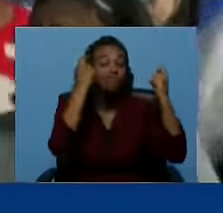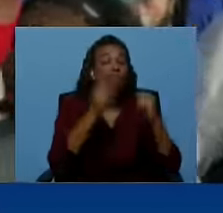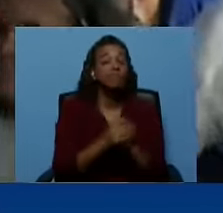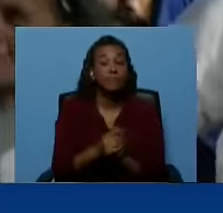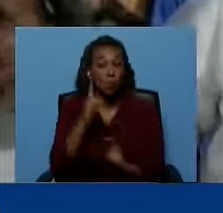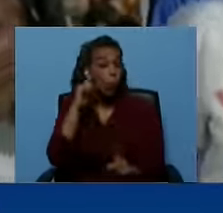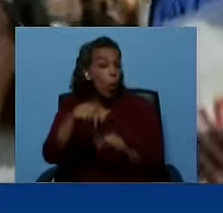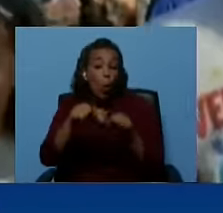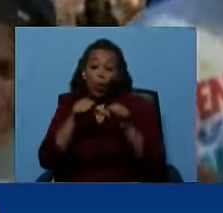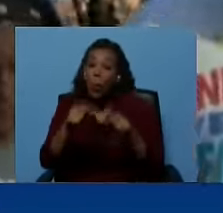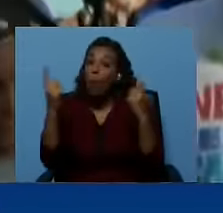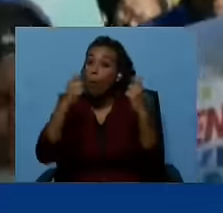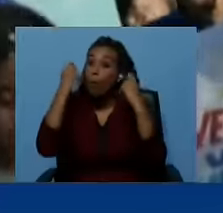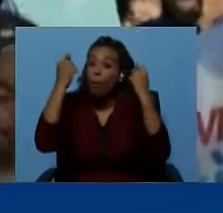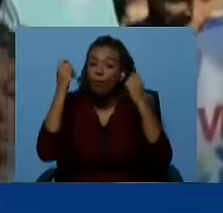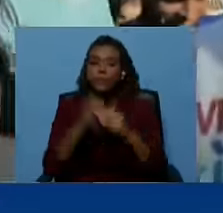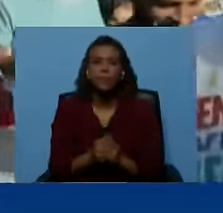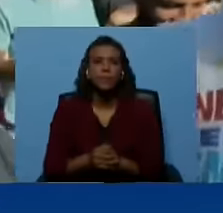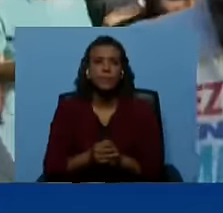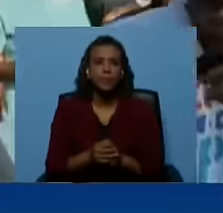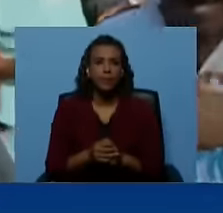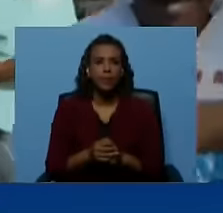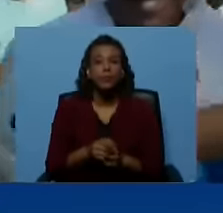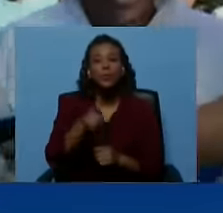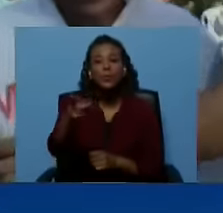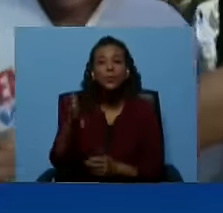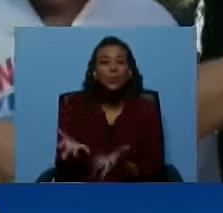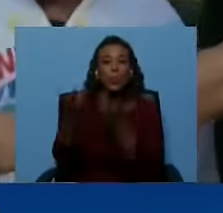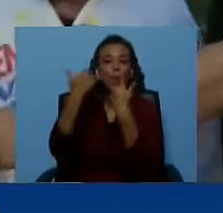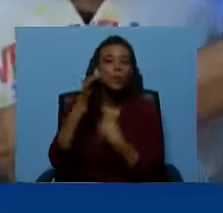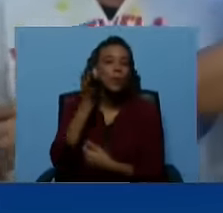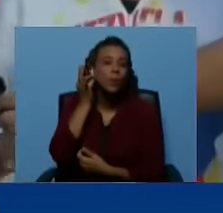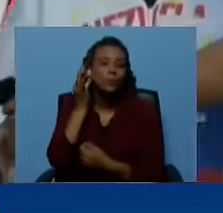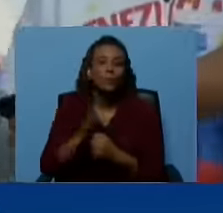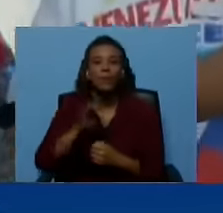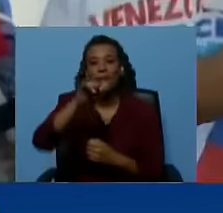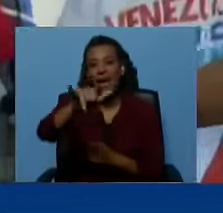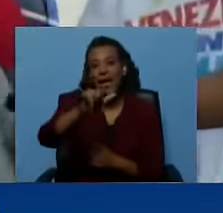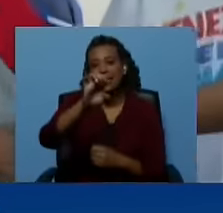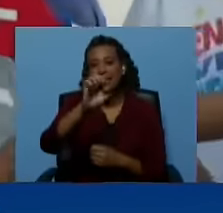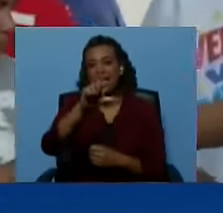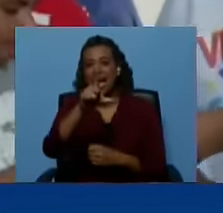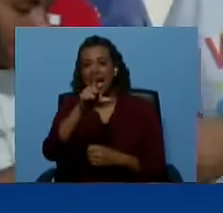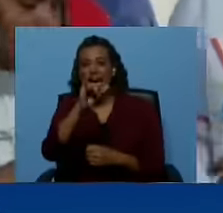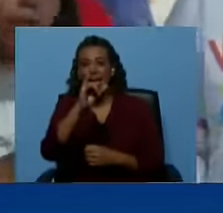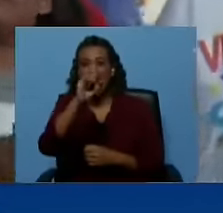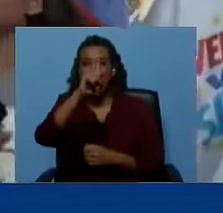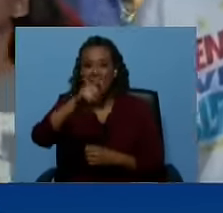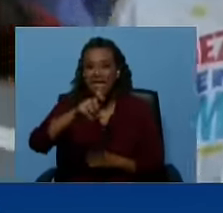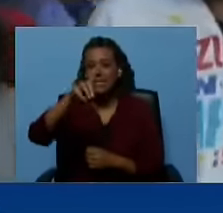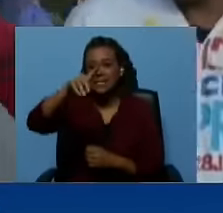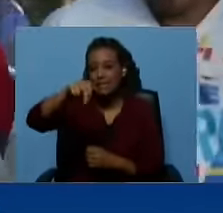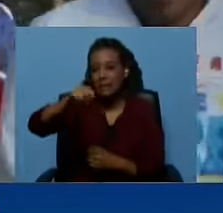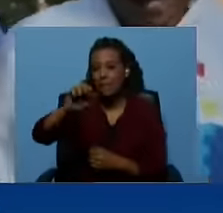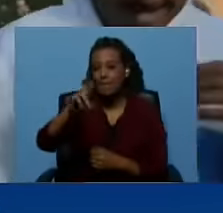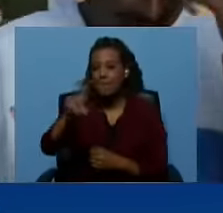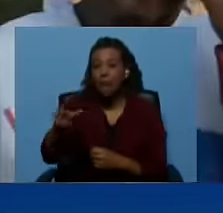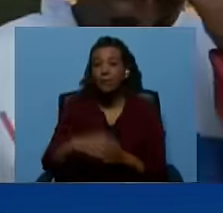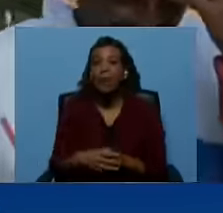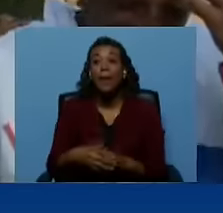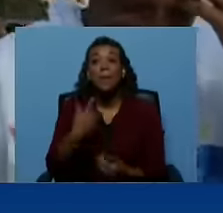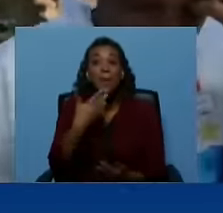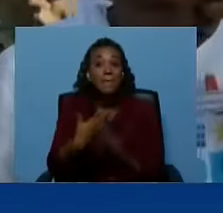cañado dej hablar las mujeres ese nombre quién te lo puso yel bueno primero de